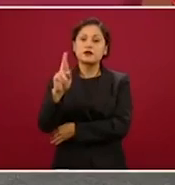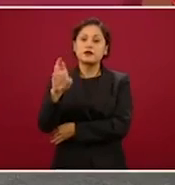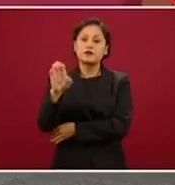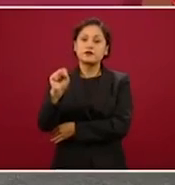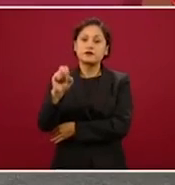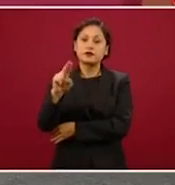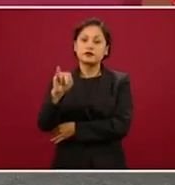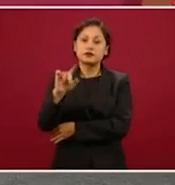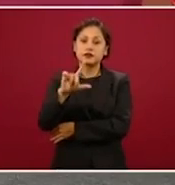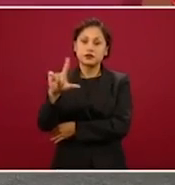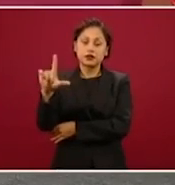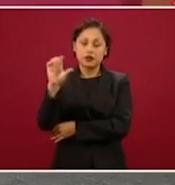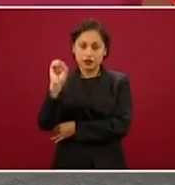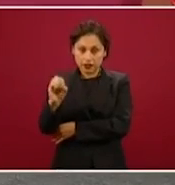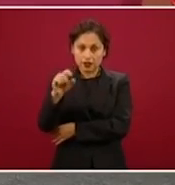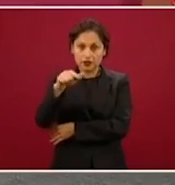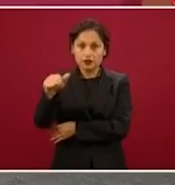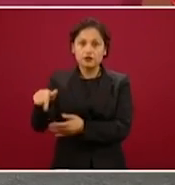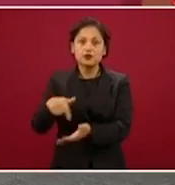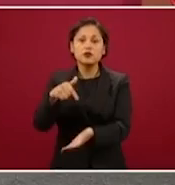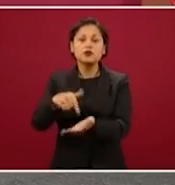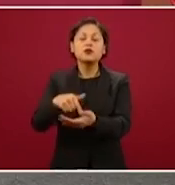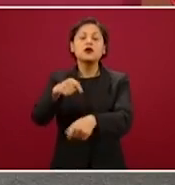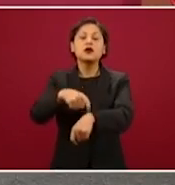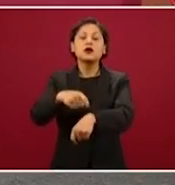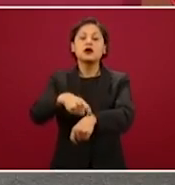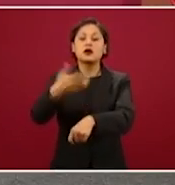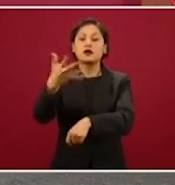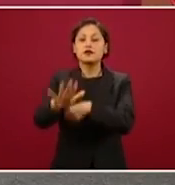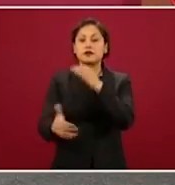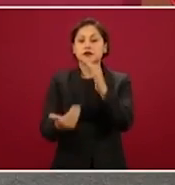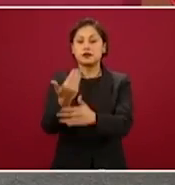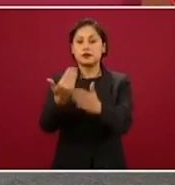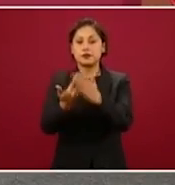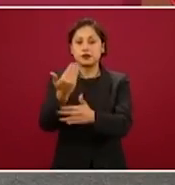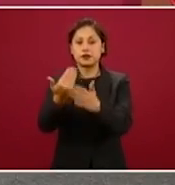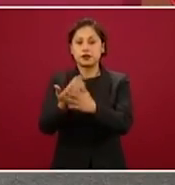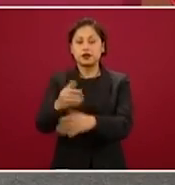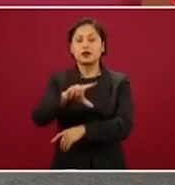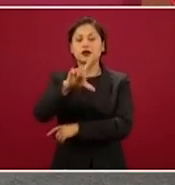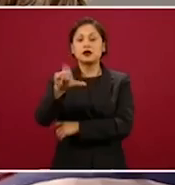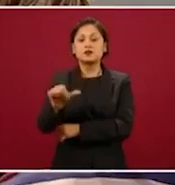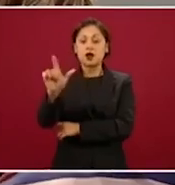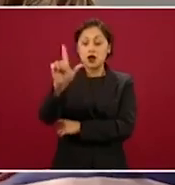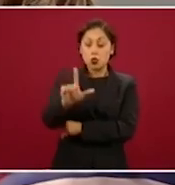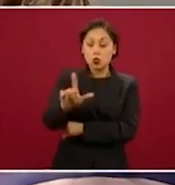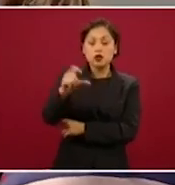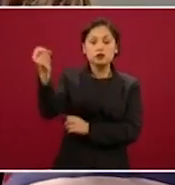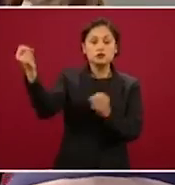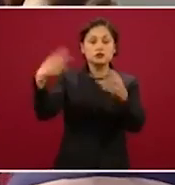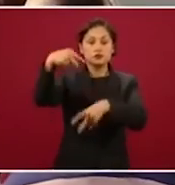de la mañana el domingo, y el lunes aquí.